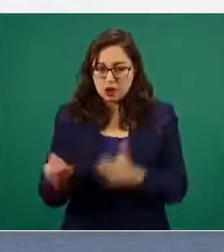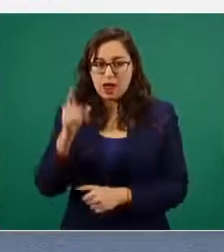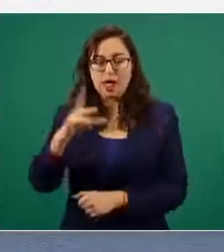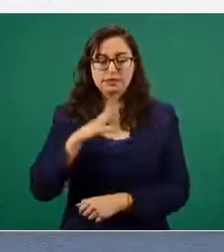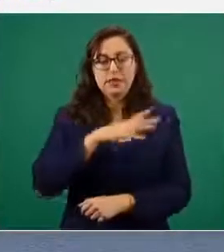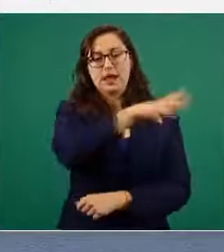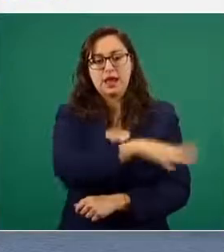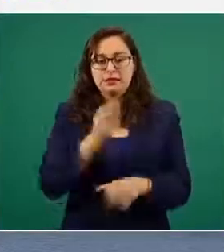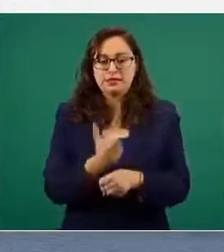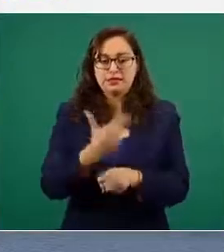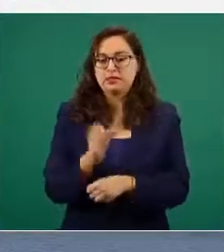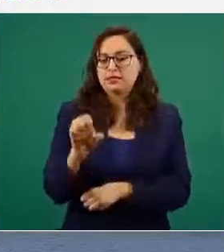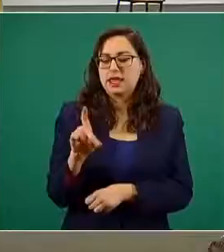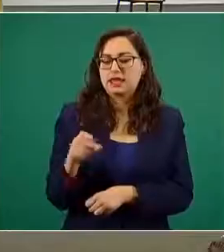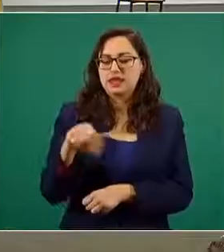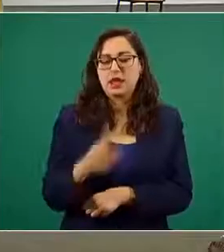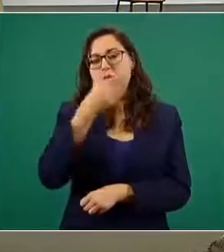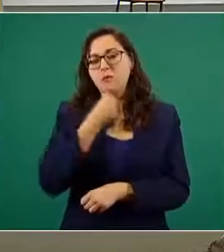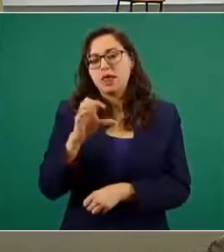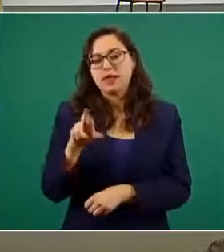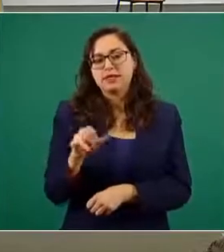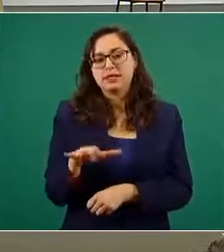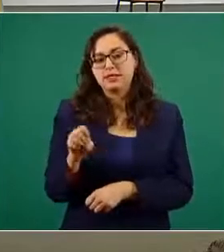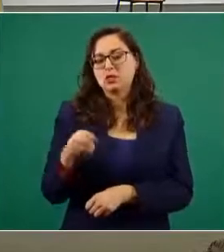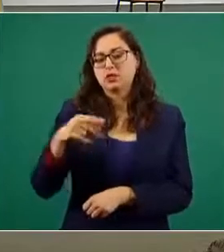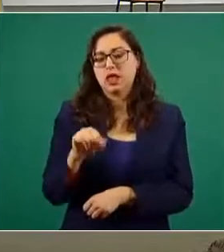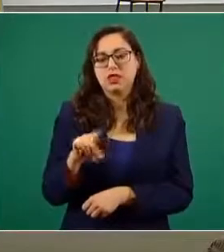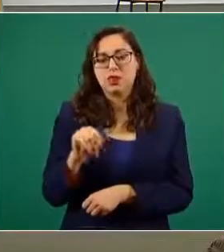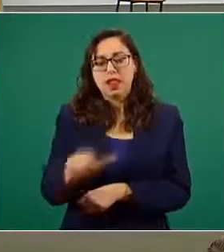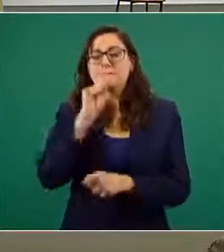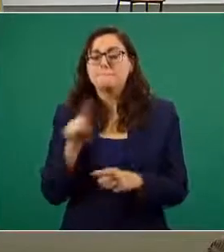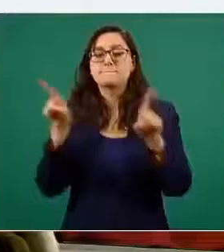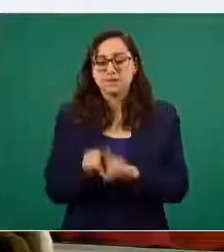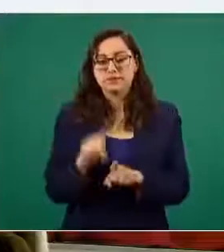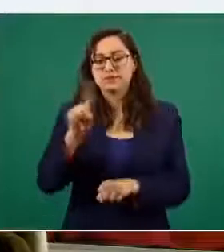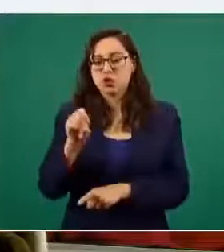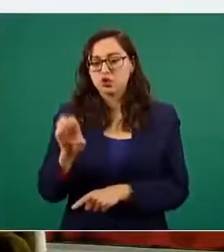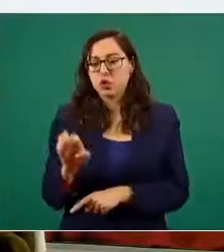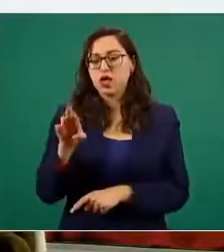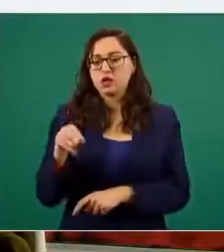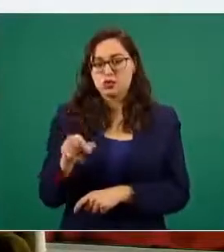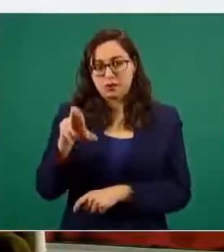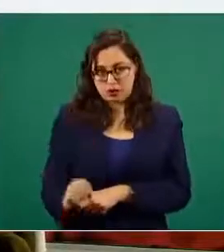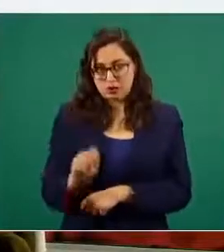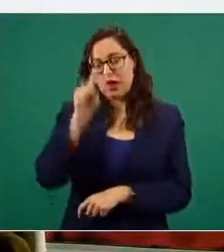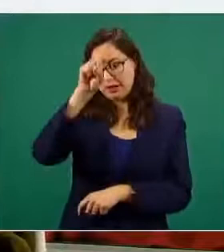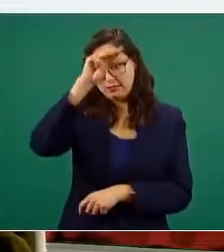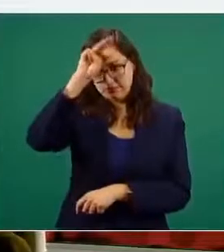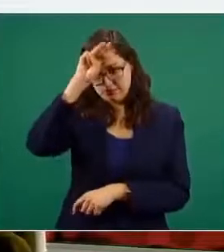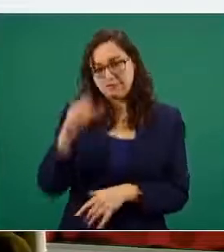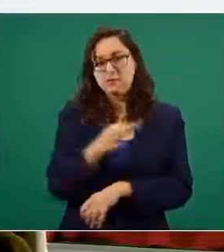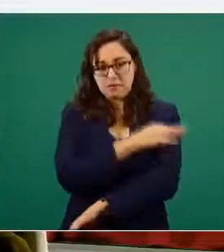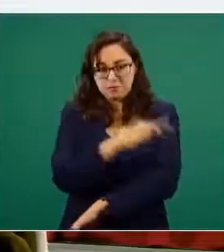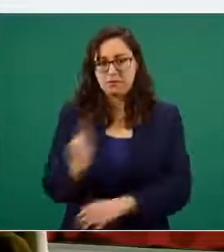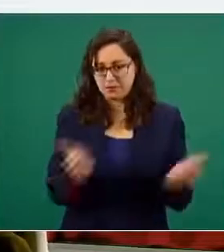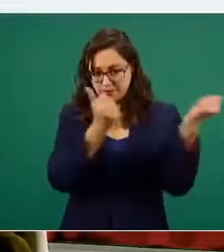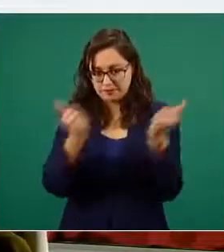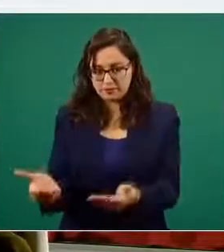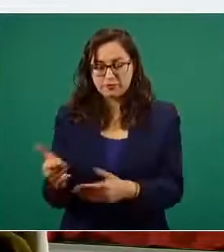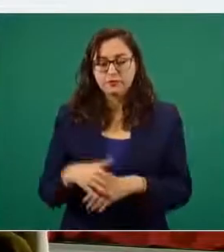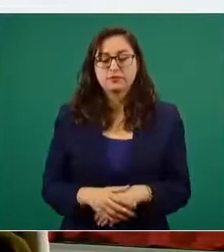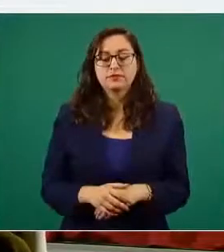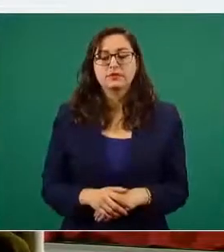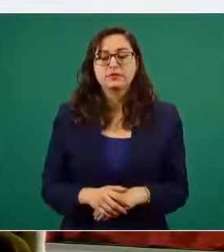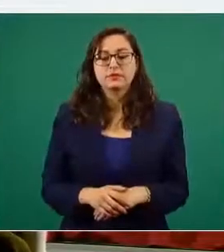general secretario de la Defensa, Luis Crescencio Sandoval, y también nuestro colega Zoe Robledo Aburto, director general del IMSS, para recibir 8,755 dosis en el